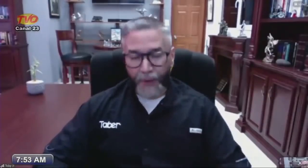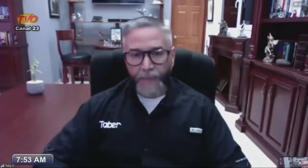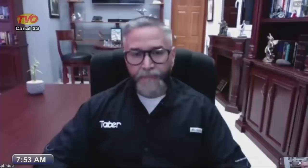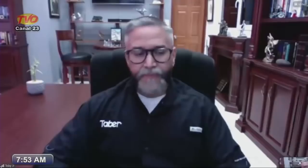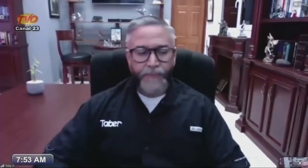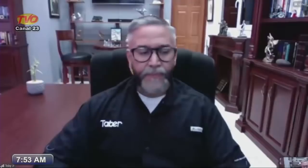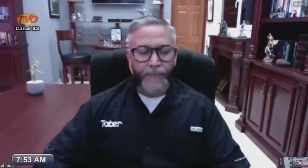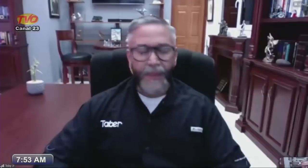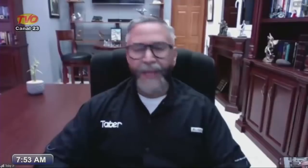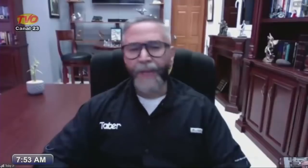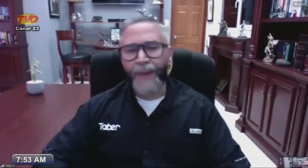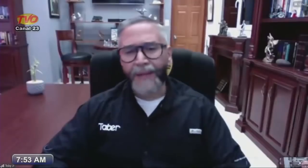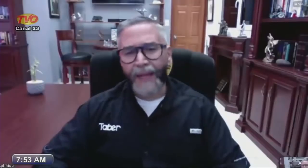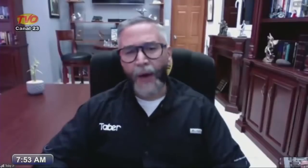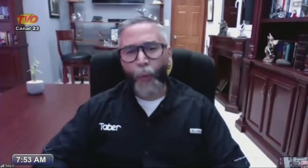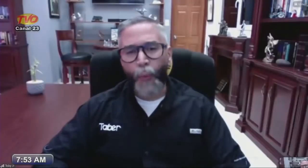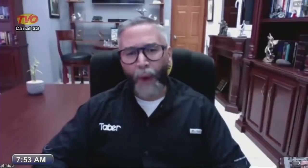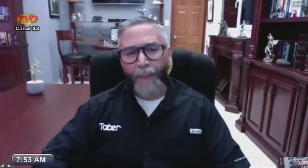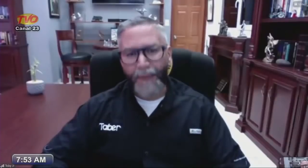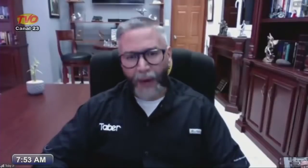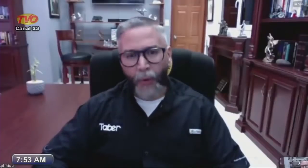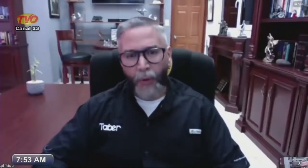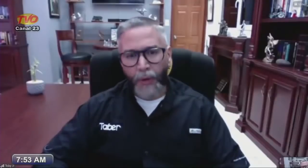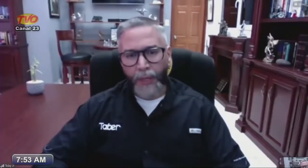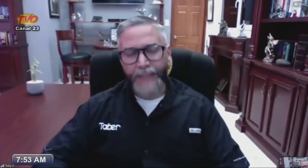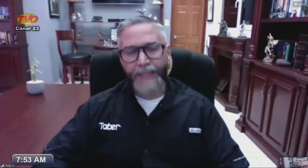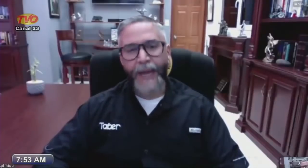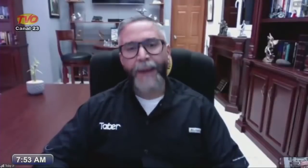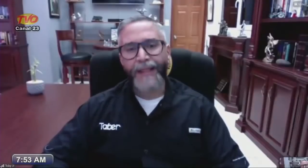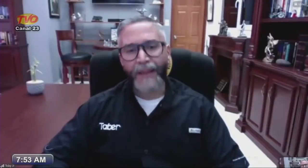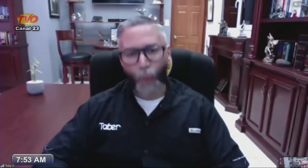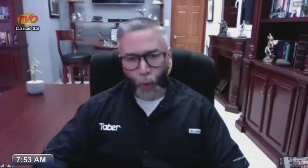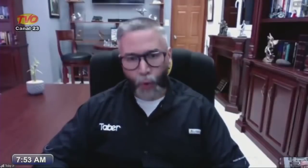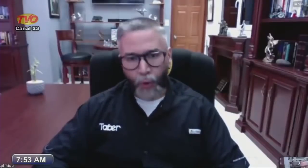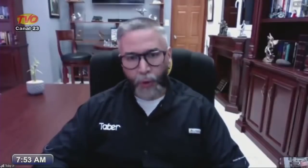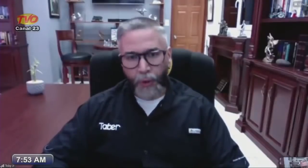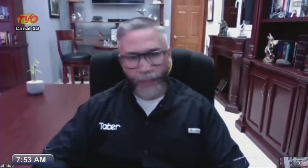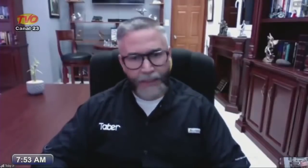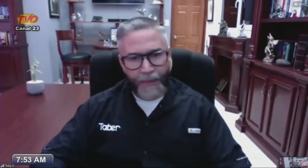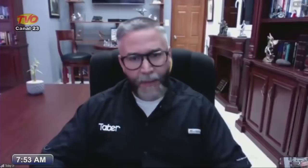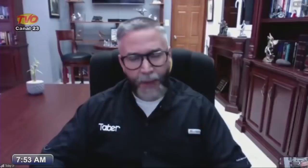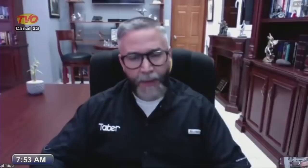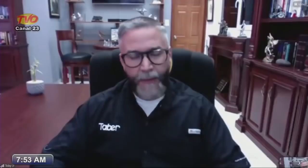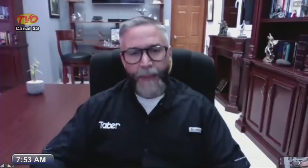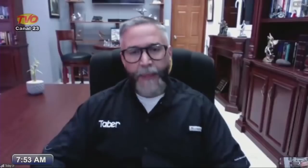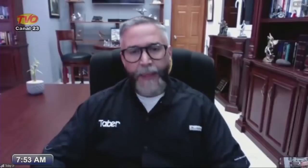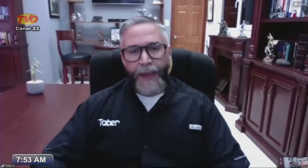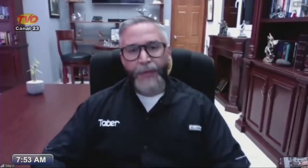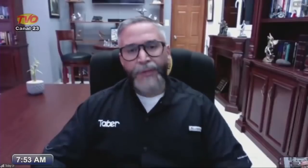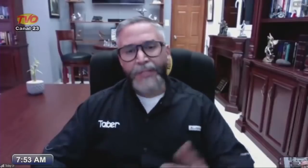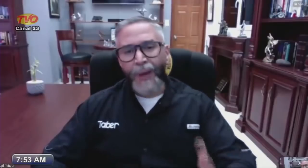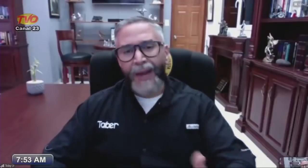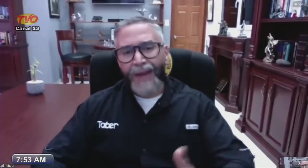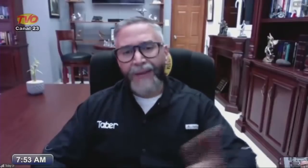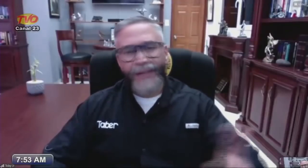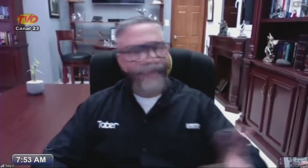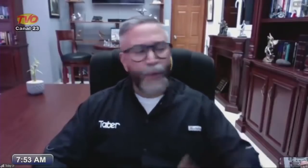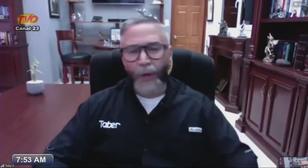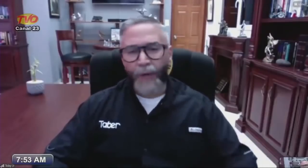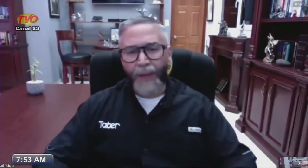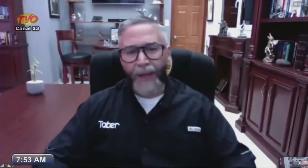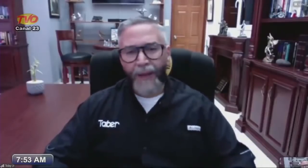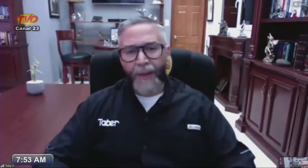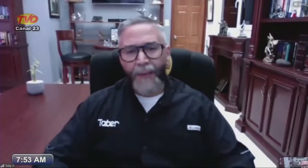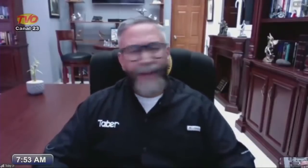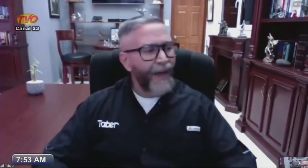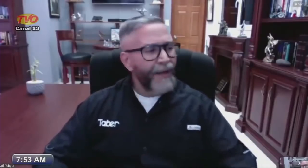señor tiene una finca y en la finca tener un buen viejo que se llama dibujo así se mueve entonces toda la gente le decía